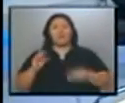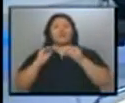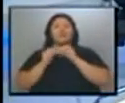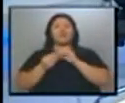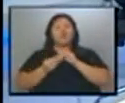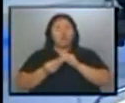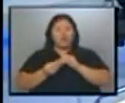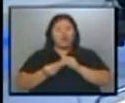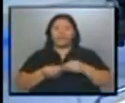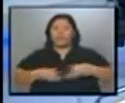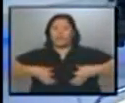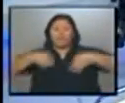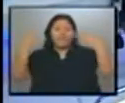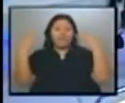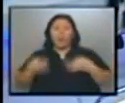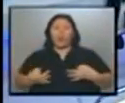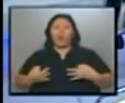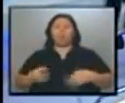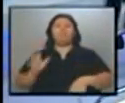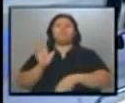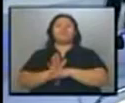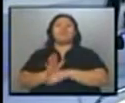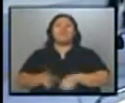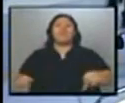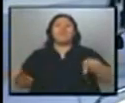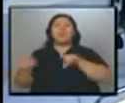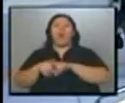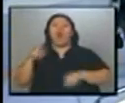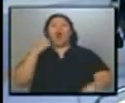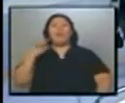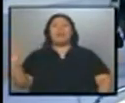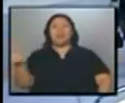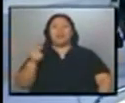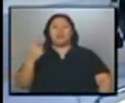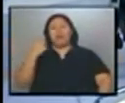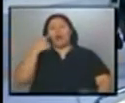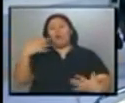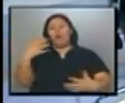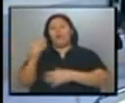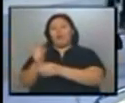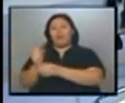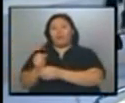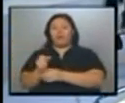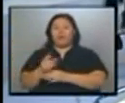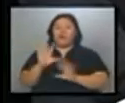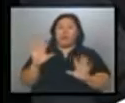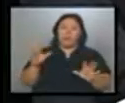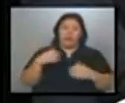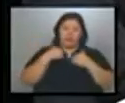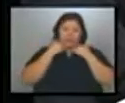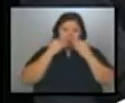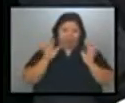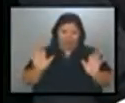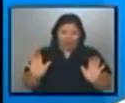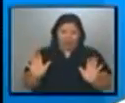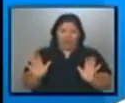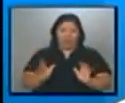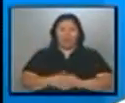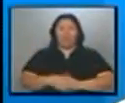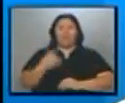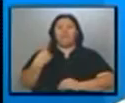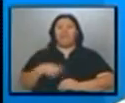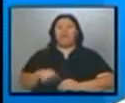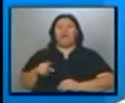Vilas. No, es, para un mí... poco, es un poco antiguo el beso de Vilas. Se lo bancamos por la pasión, pero no sé. Pero, y la palabra